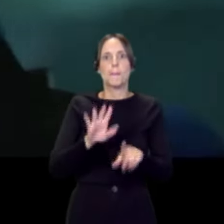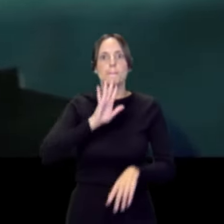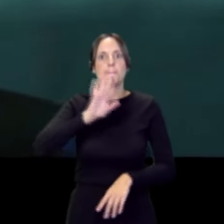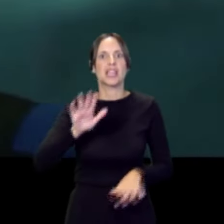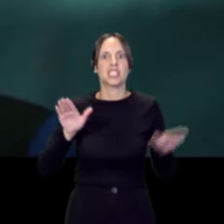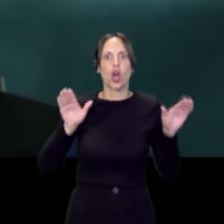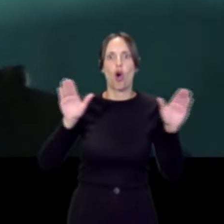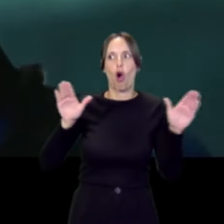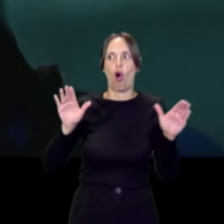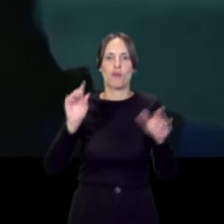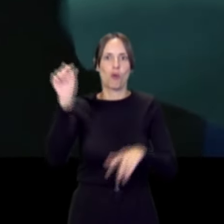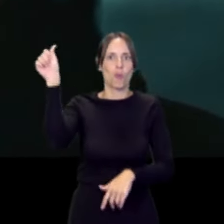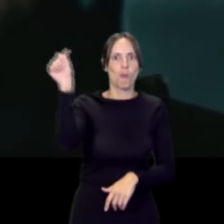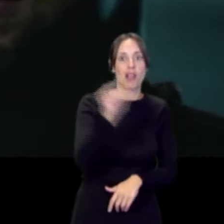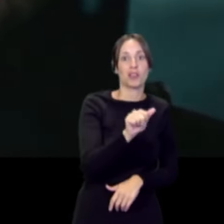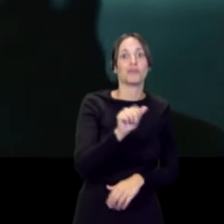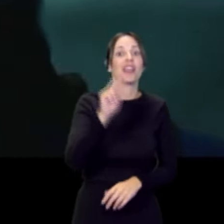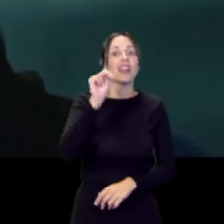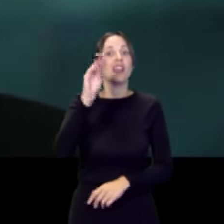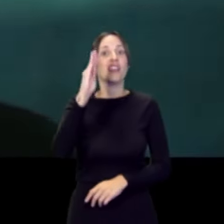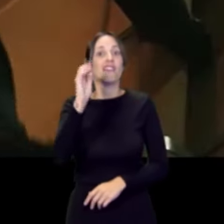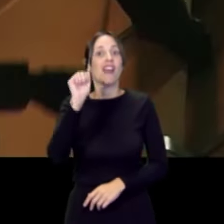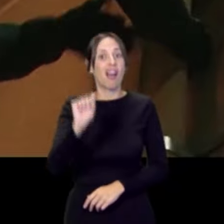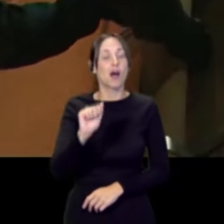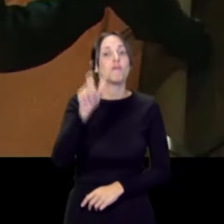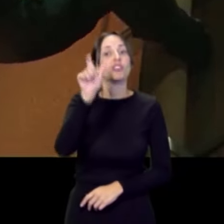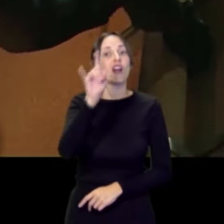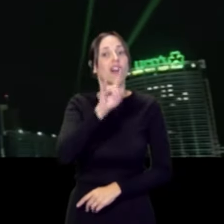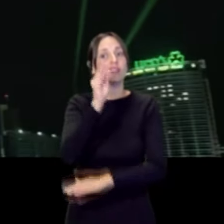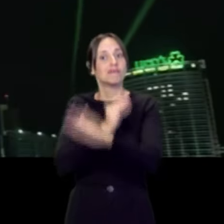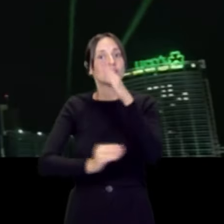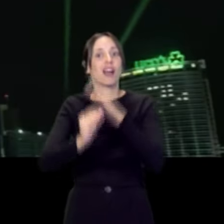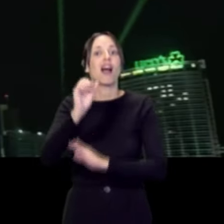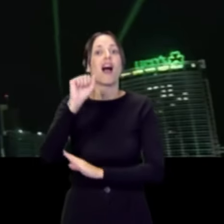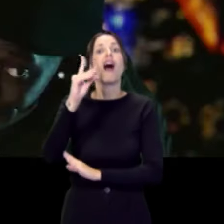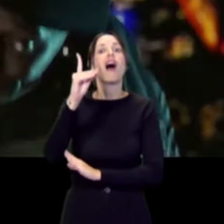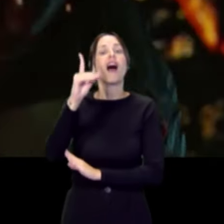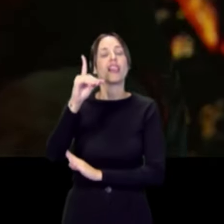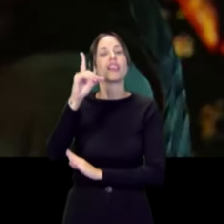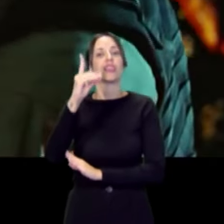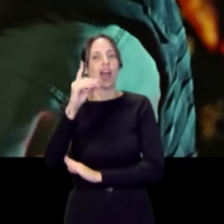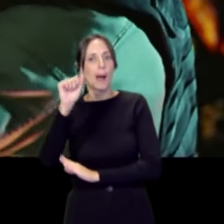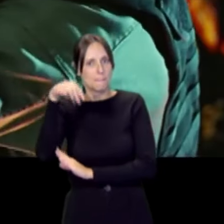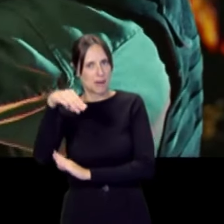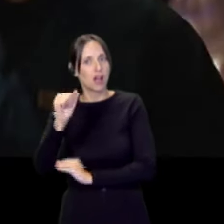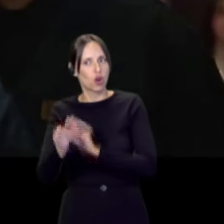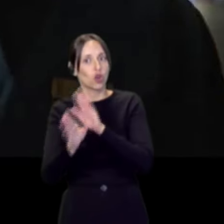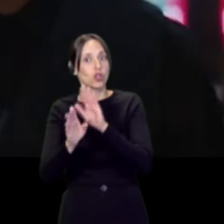Hollywood. En la NBA sigue el canario Santi Aldama en su cuarta temporada. Debuta esta noche.